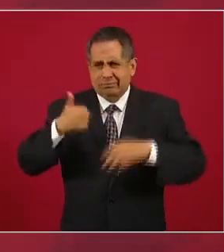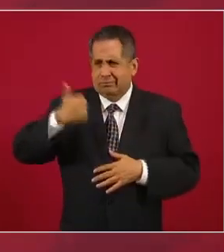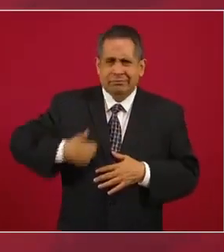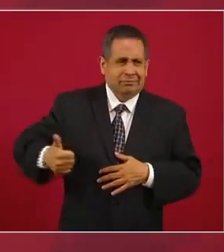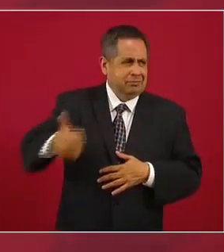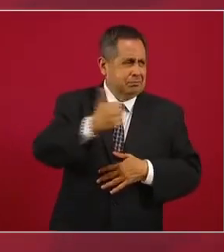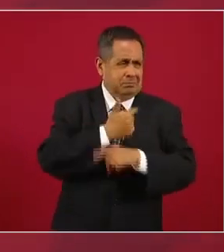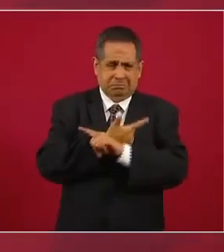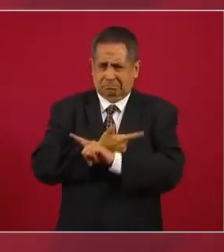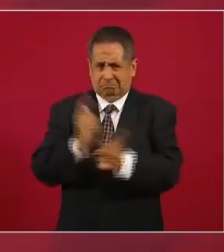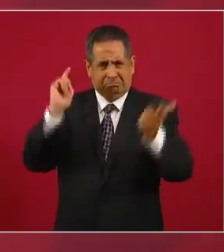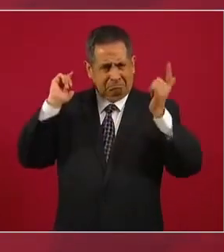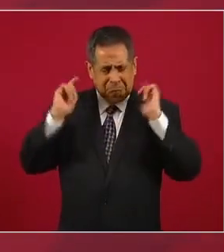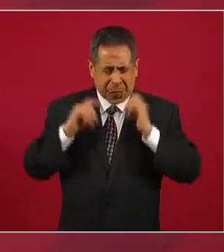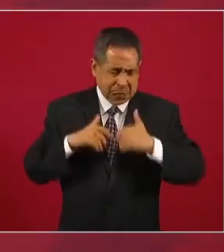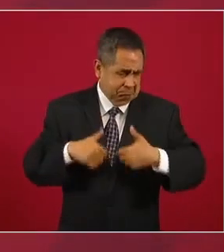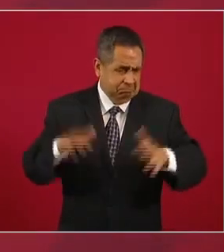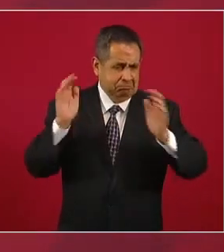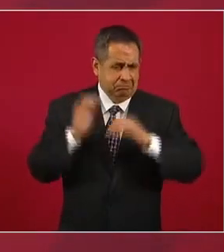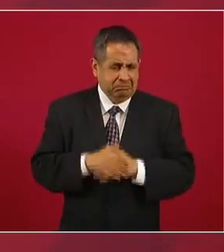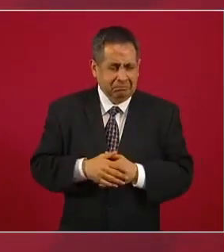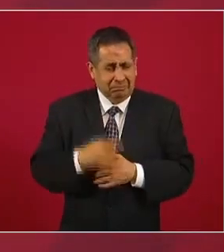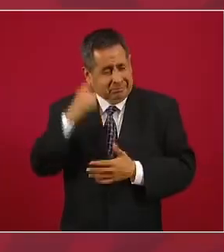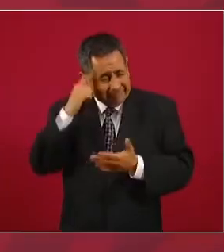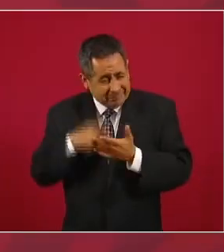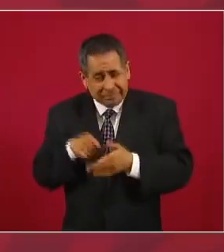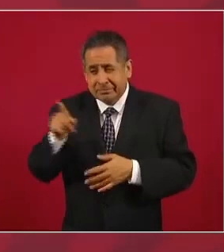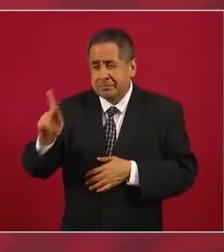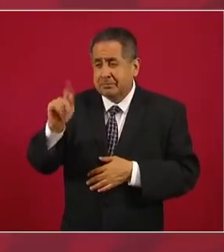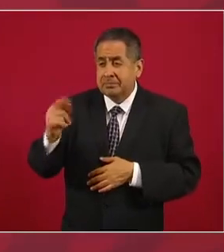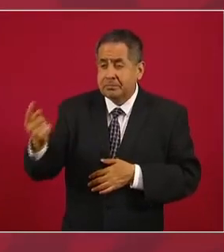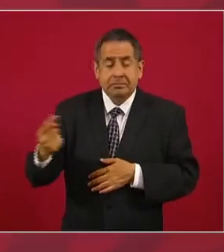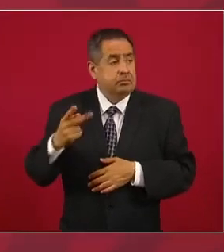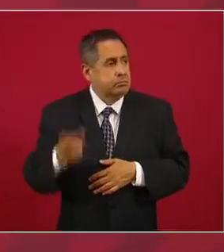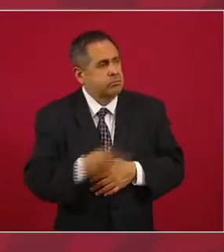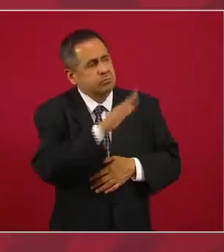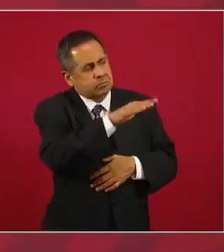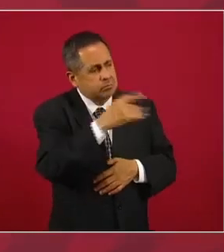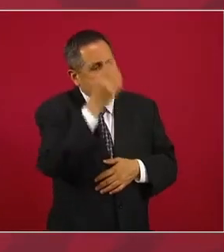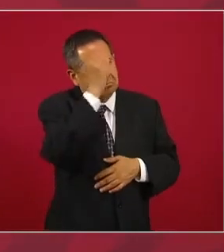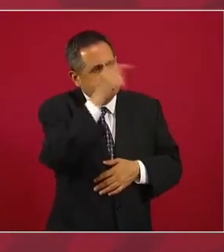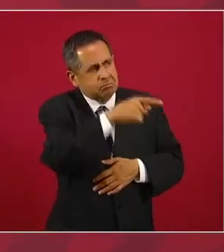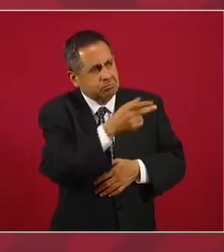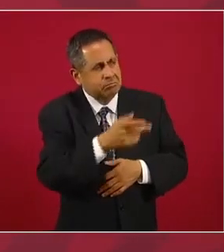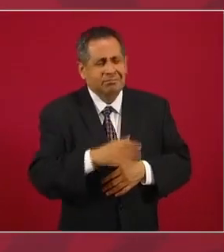libres. Ya parece que Pablo Gómez me va a estar consultando